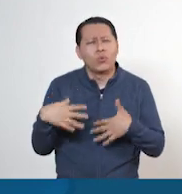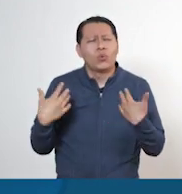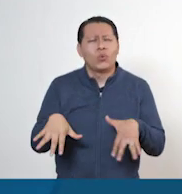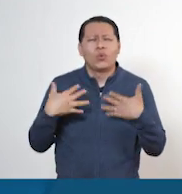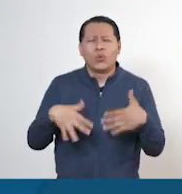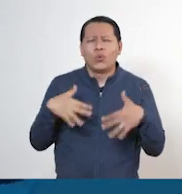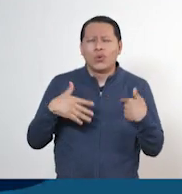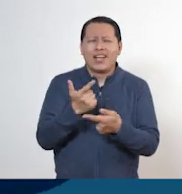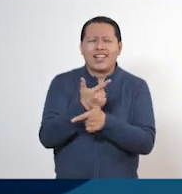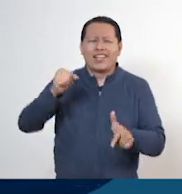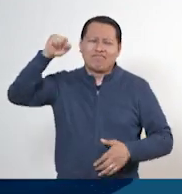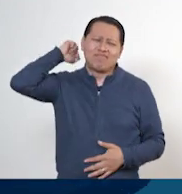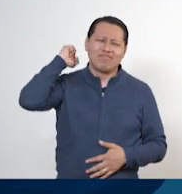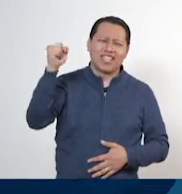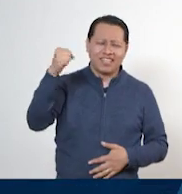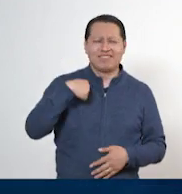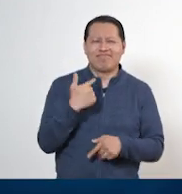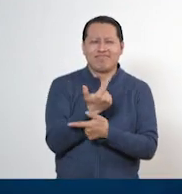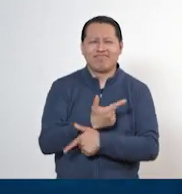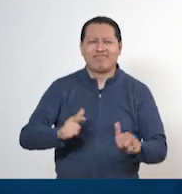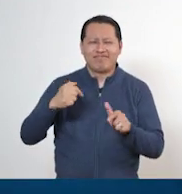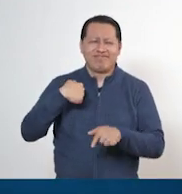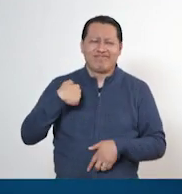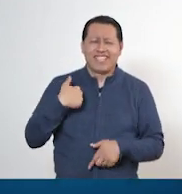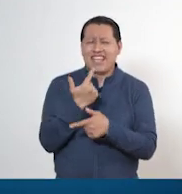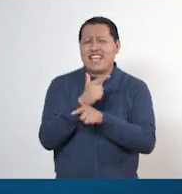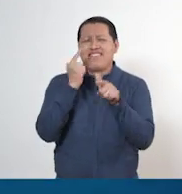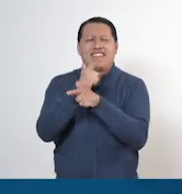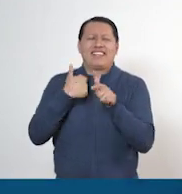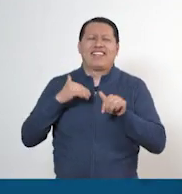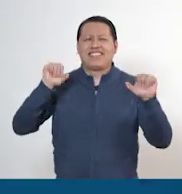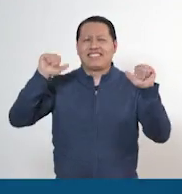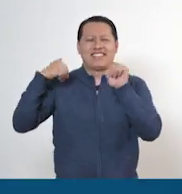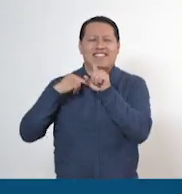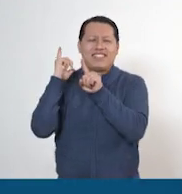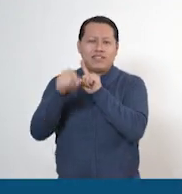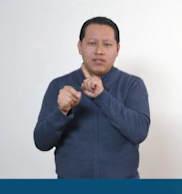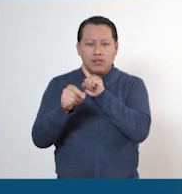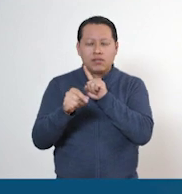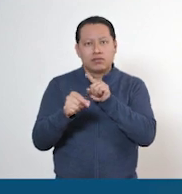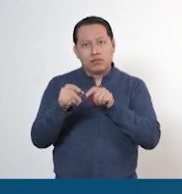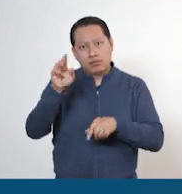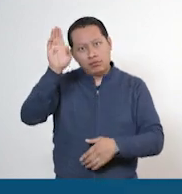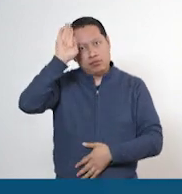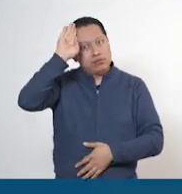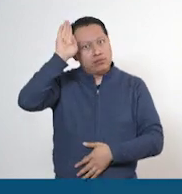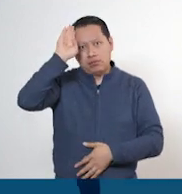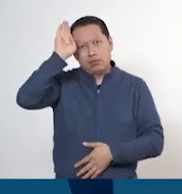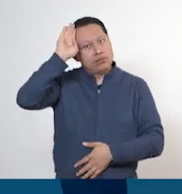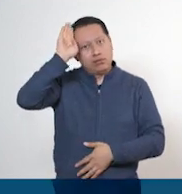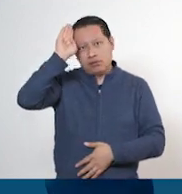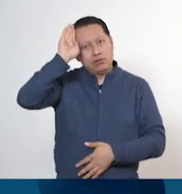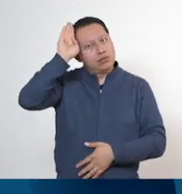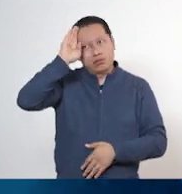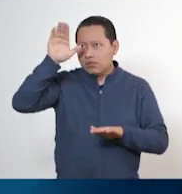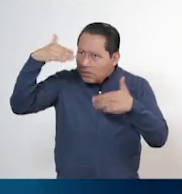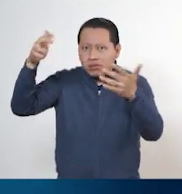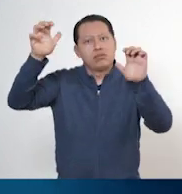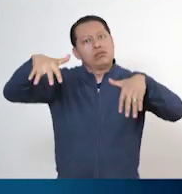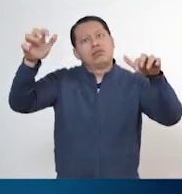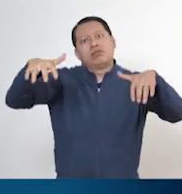la libertad! ¡Soy libre! ¡Soy libre! ¡Ya me voy! ¡Qué bárbaro! Ahorita está